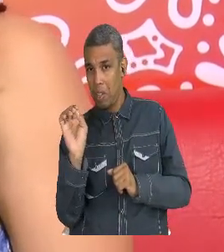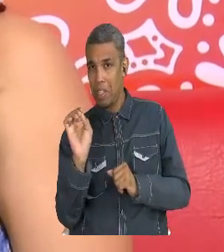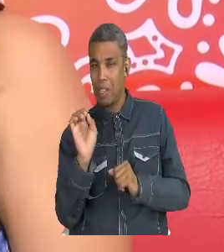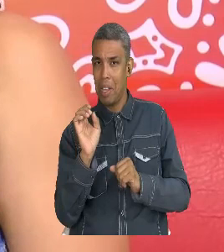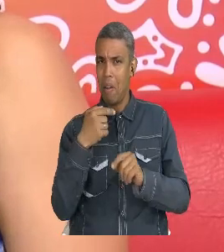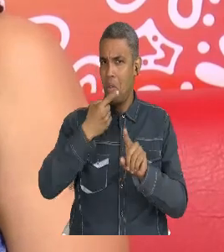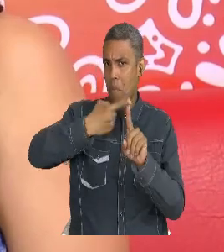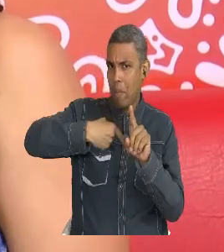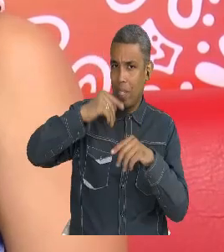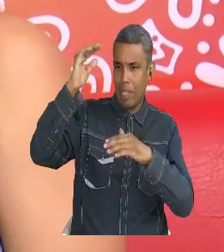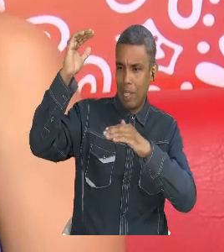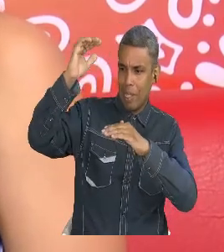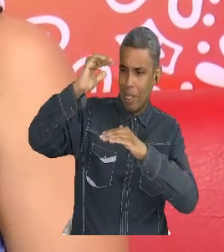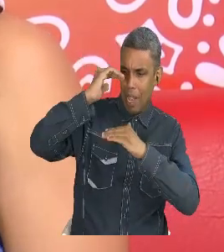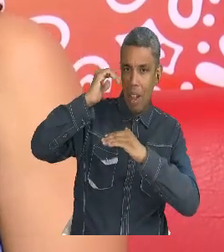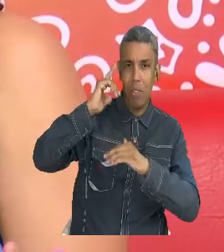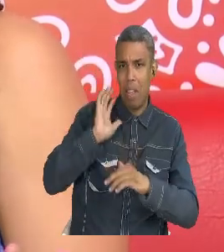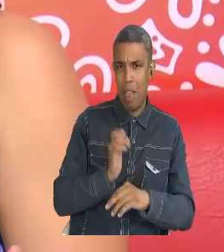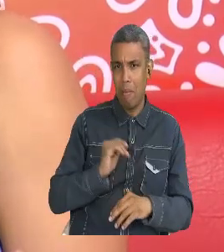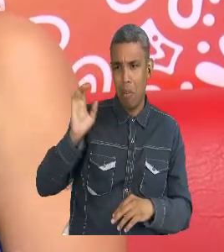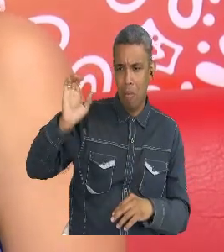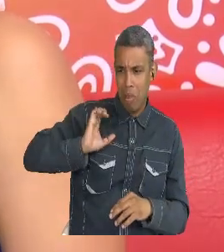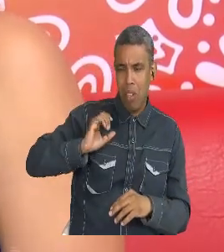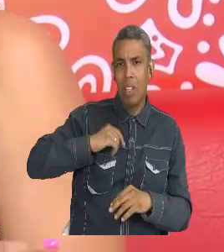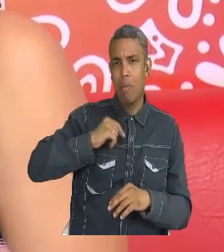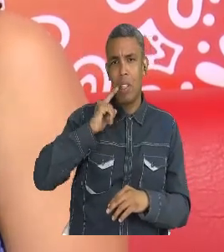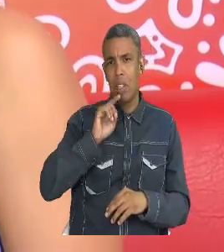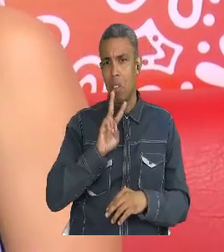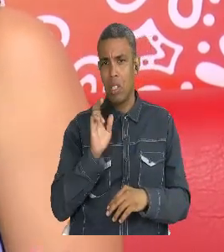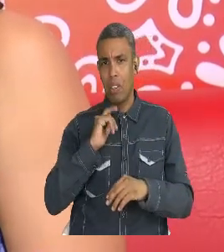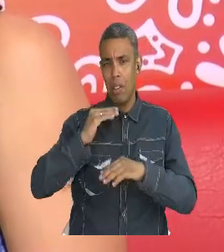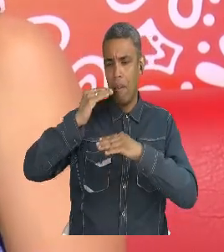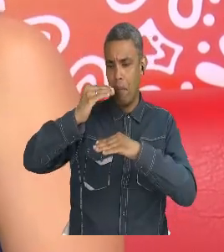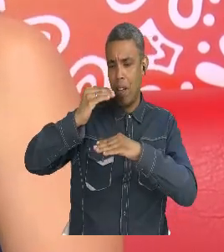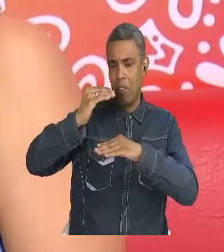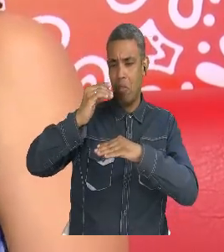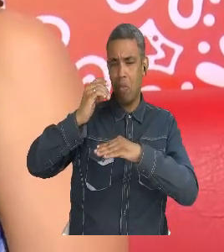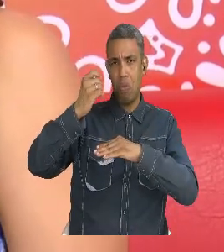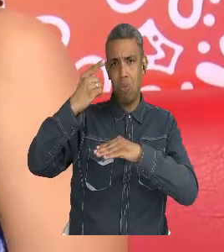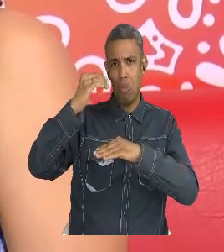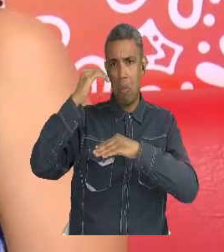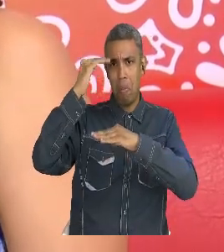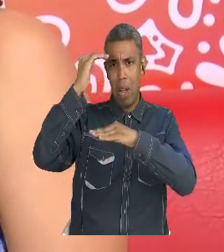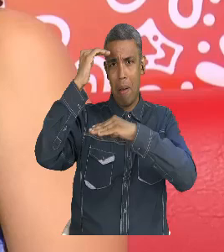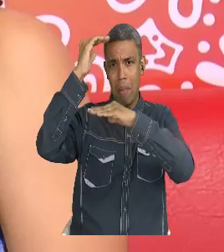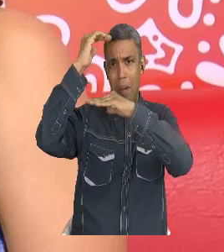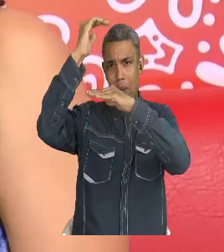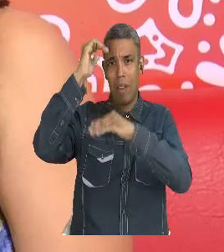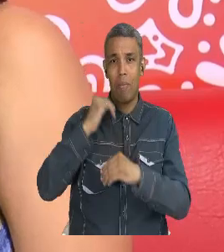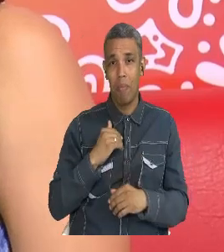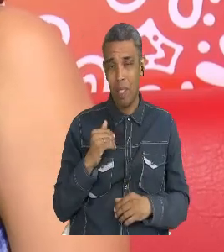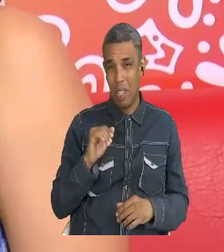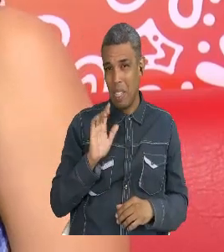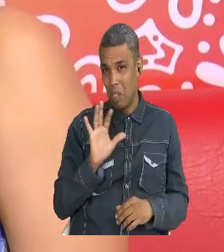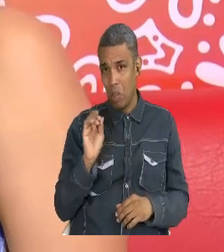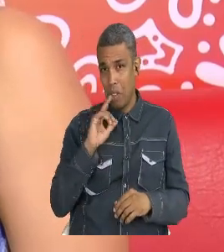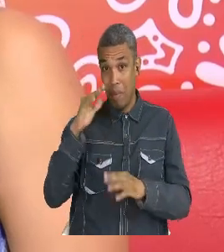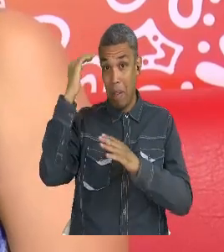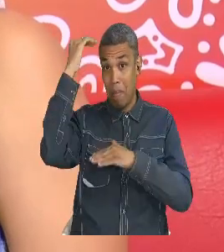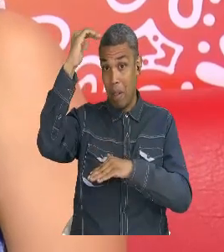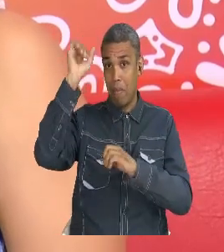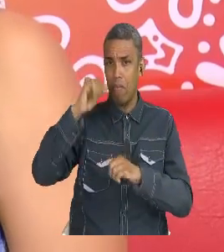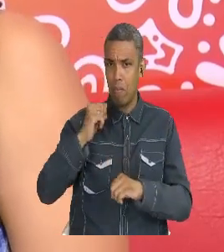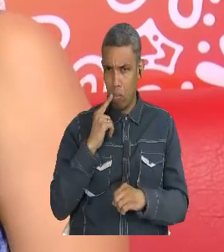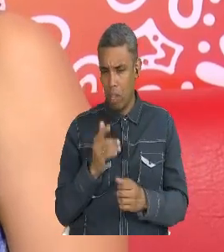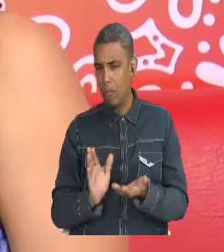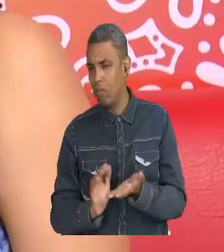y pues el trámite completamente se hace ante la notaría donde esté ubicado el bien. La ley estableció esta